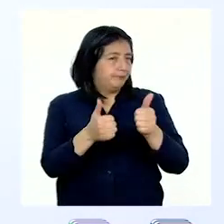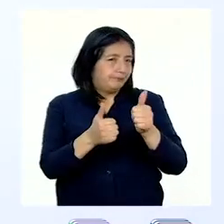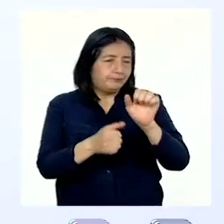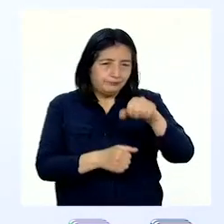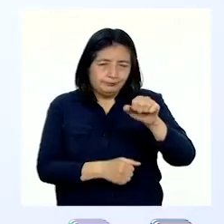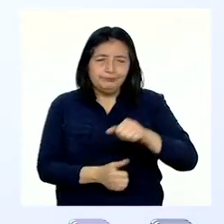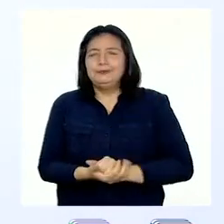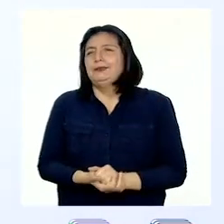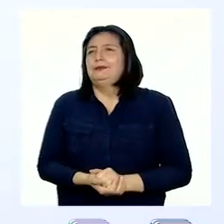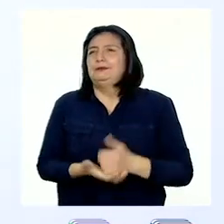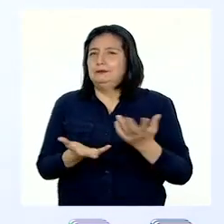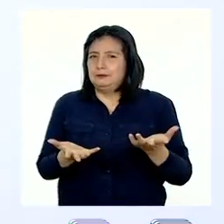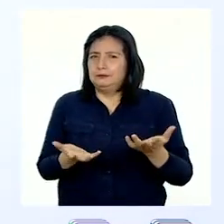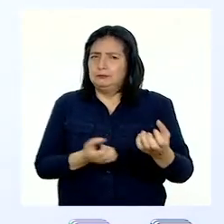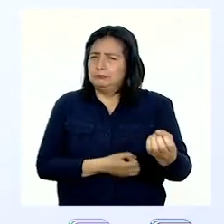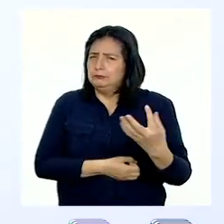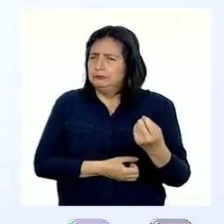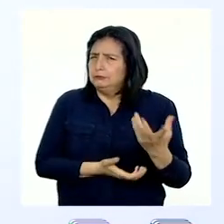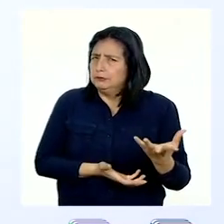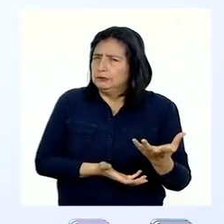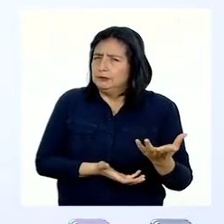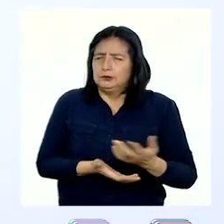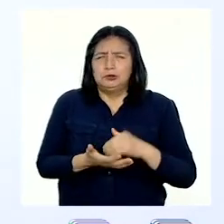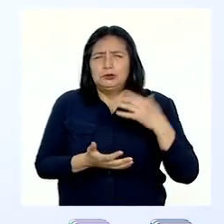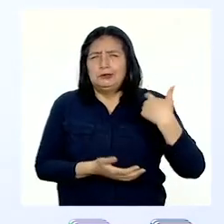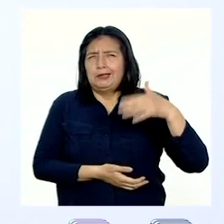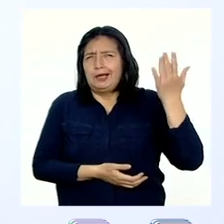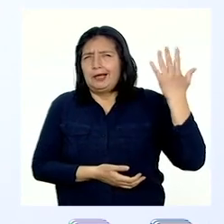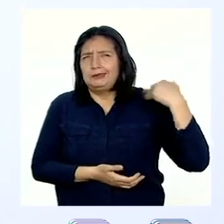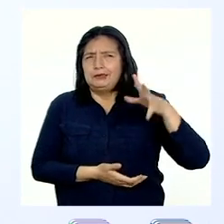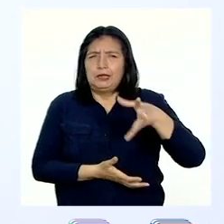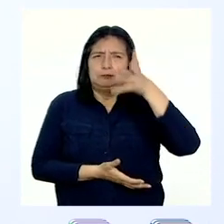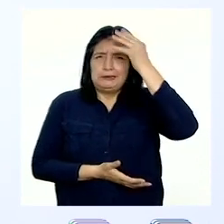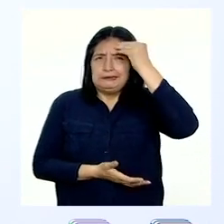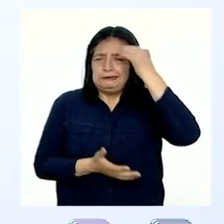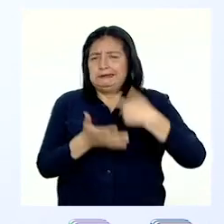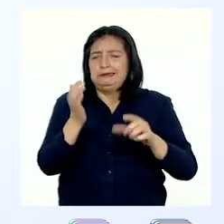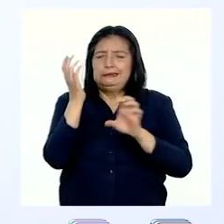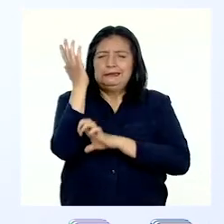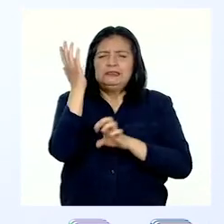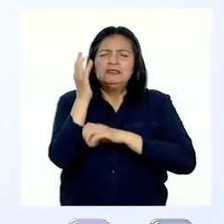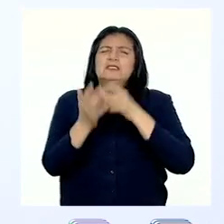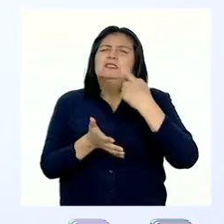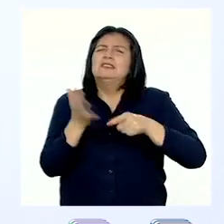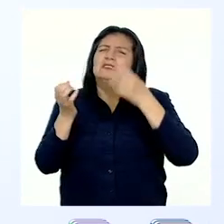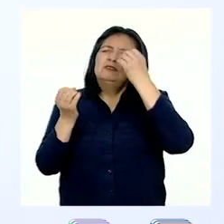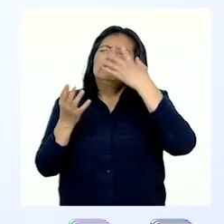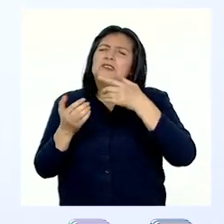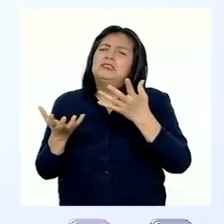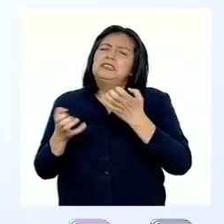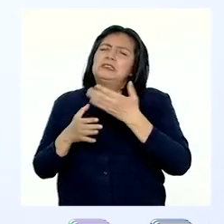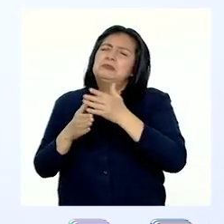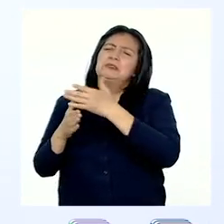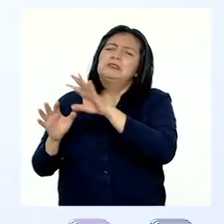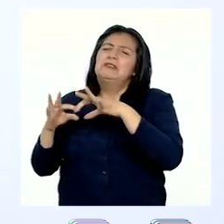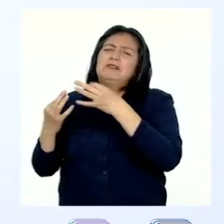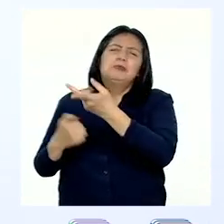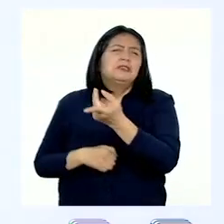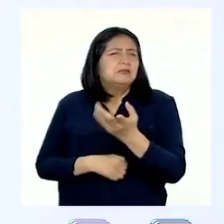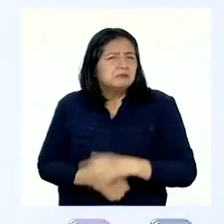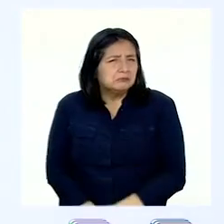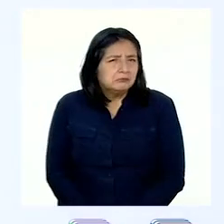Claro, Patricia. Y cuéntanos, de todo lo que has aprendido sobre las estaciones, ¿qué información deseas compartir con tu